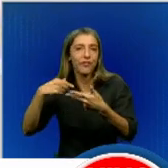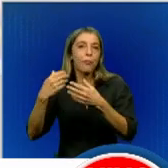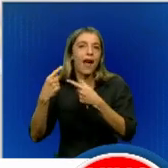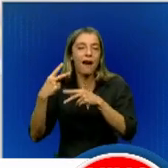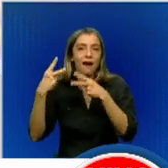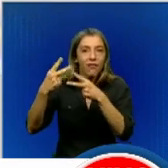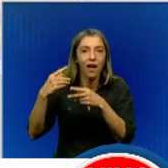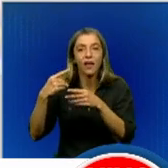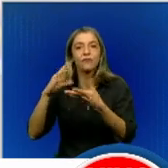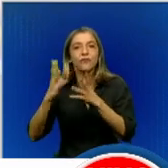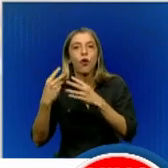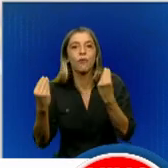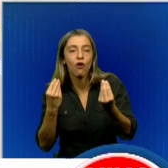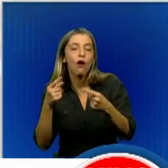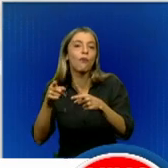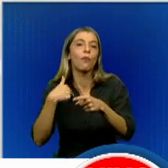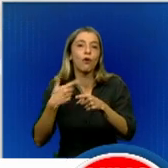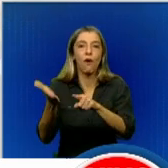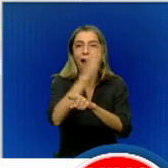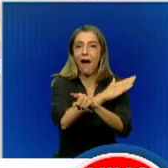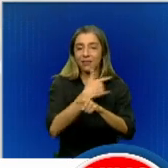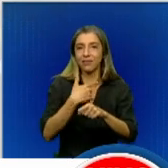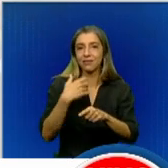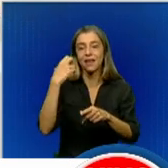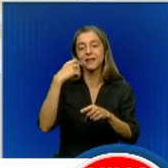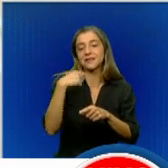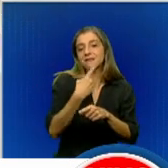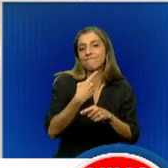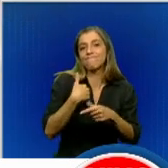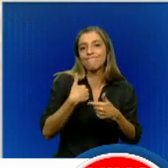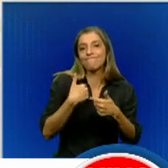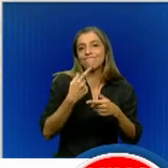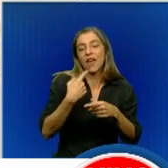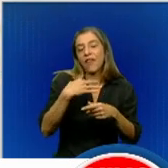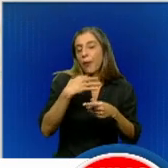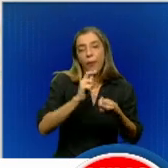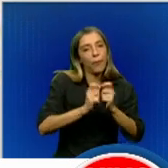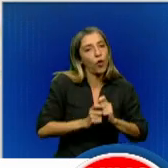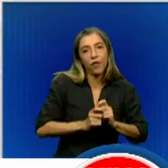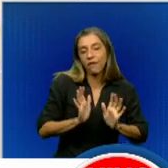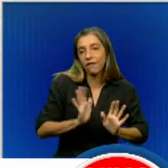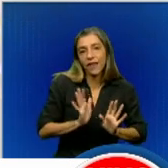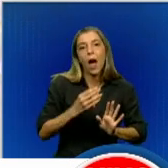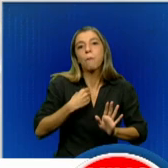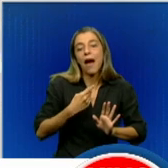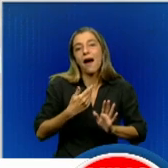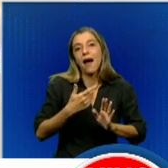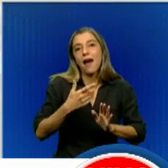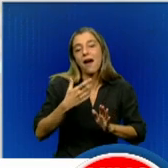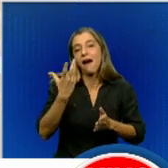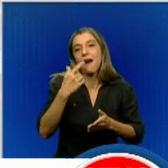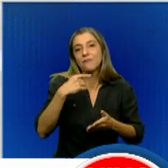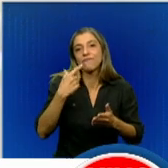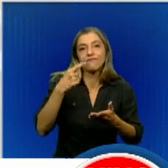votación que hicimos en el congreso y habría que modificarlo para que venga al ministerio y que puedan